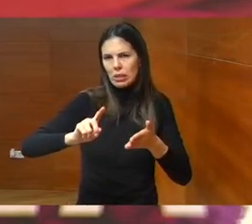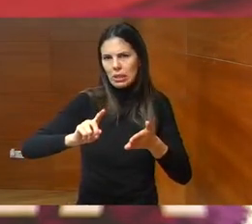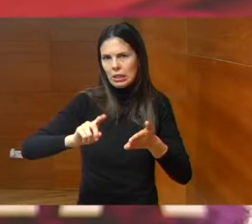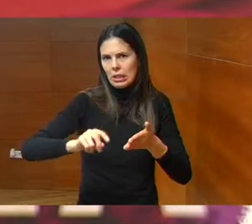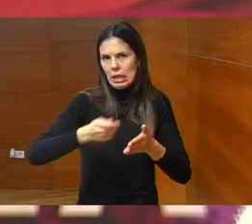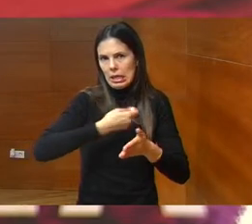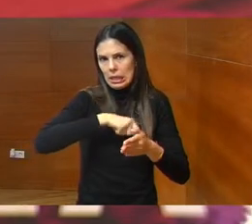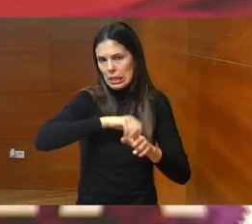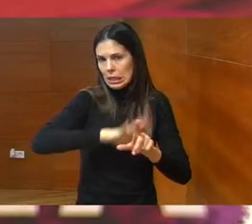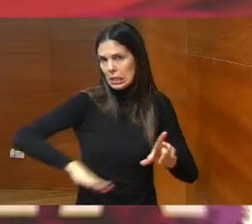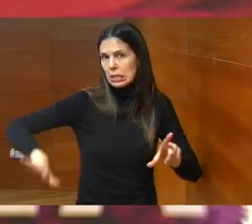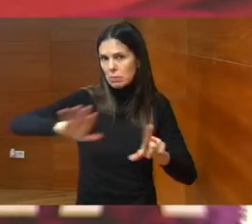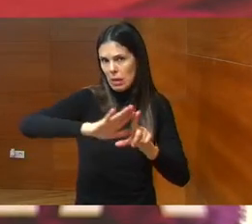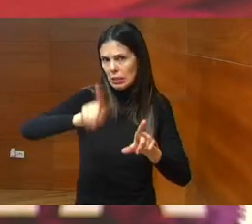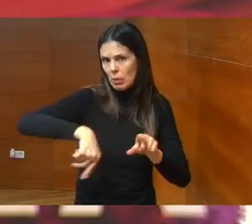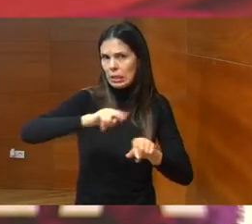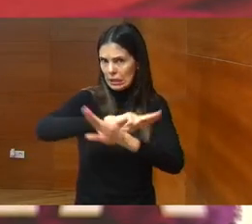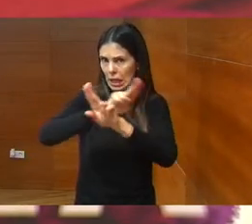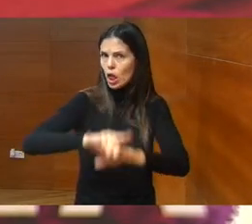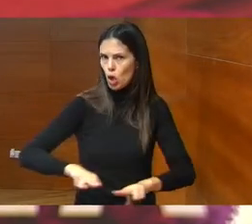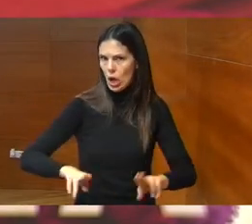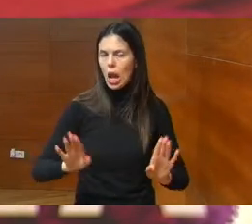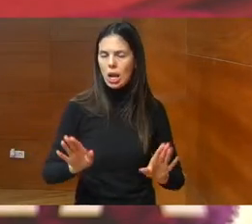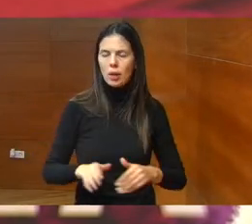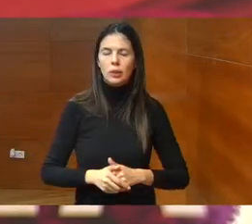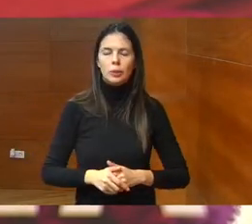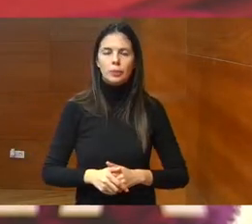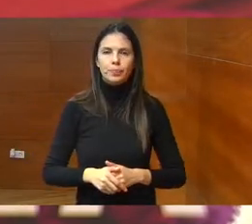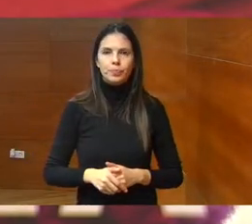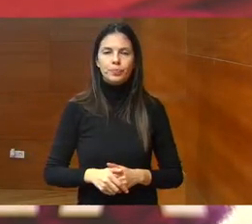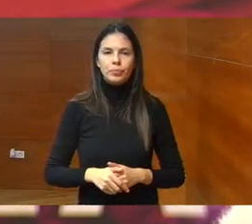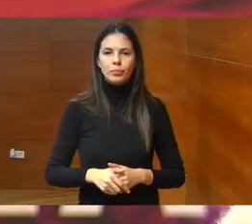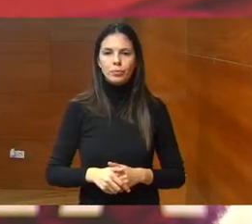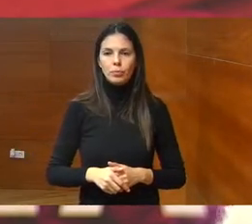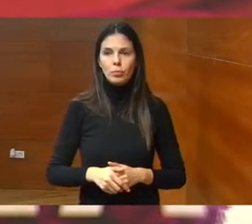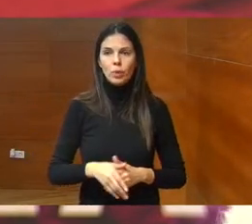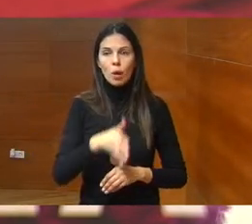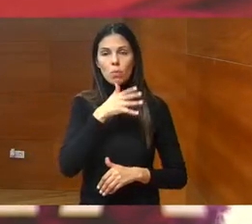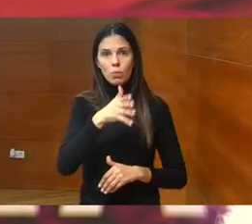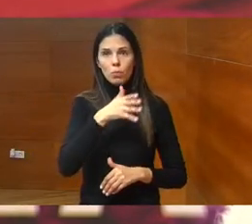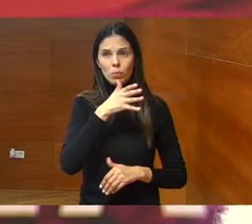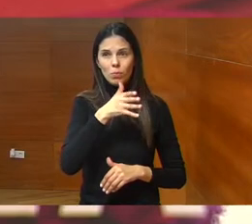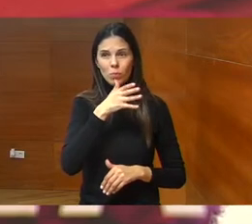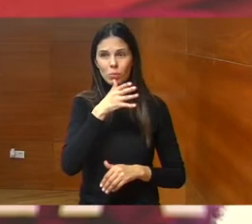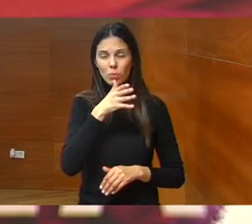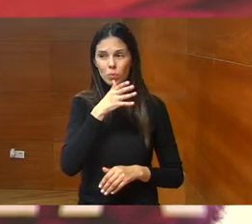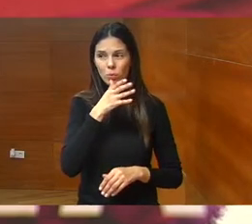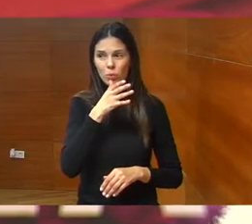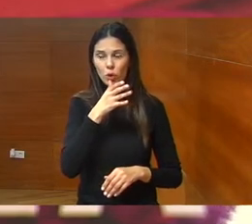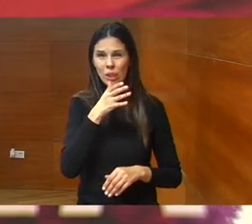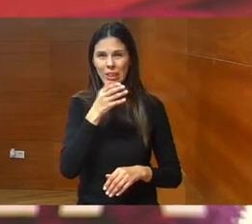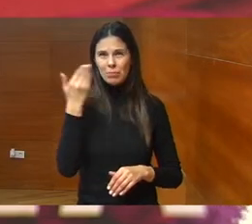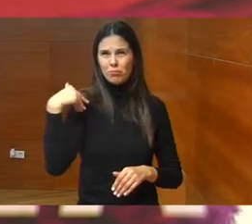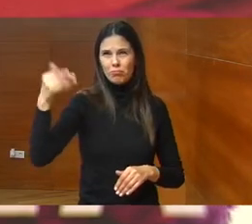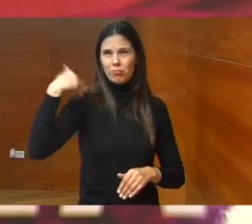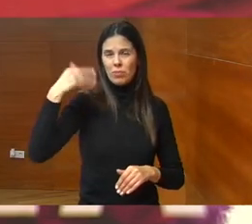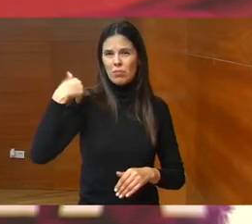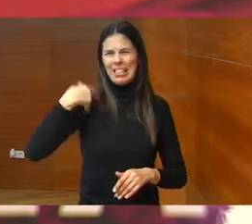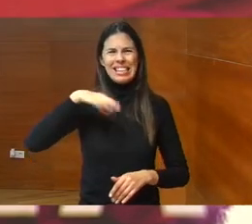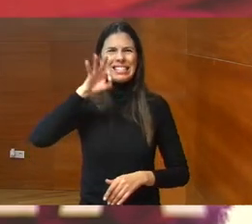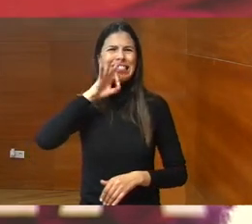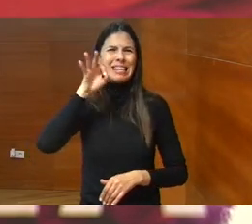a nivel España y a nivel internacional saque osorices se remontan esa